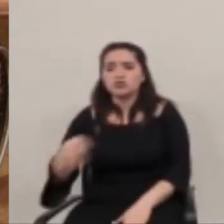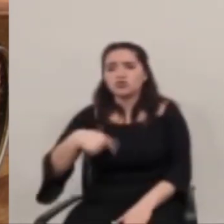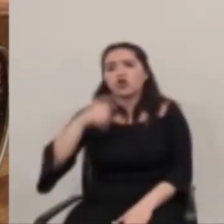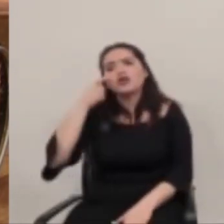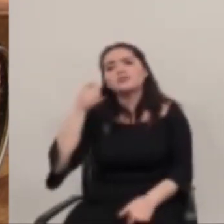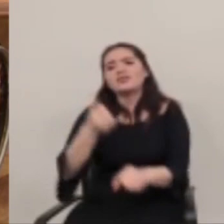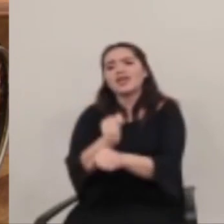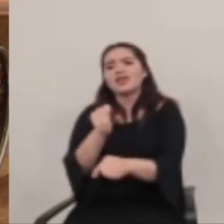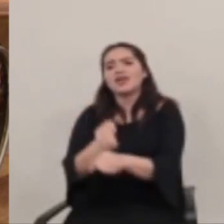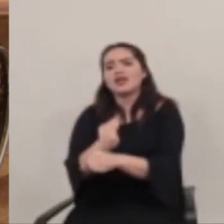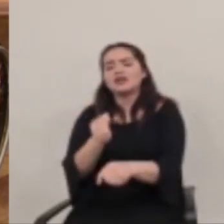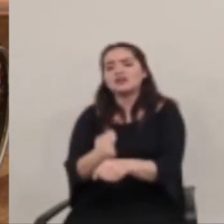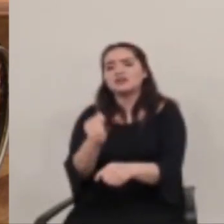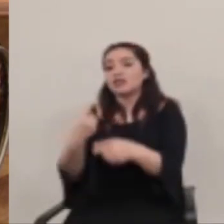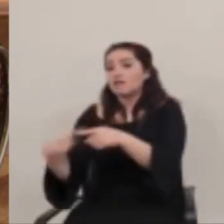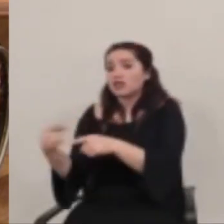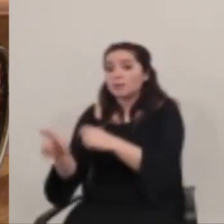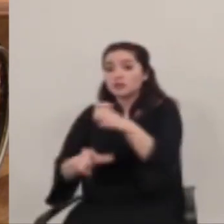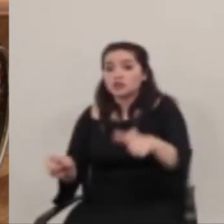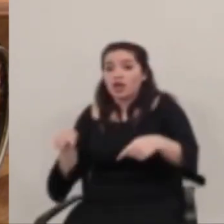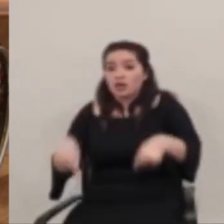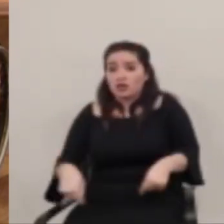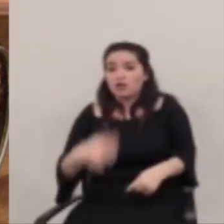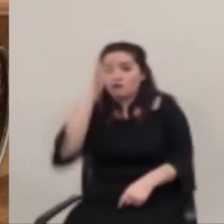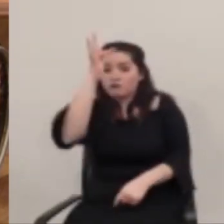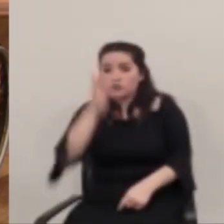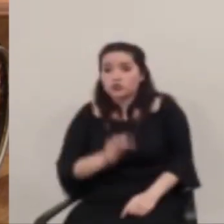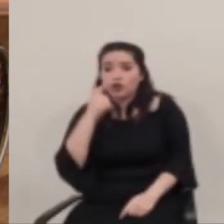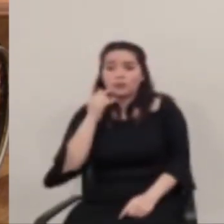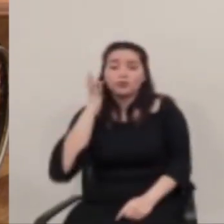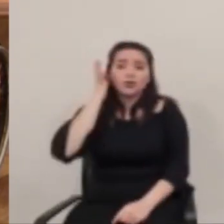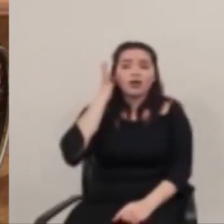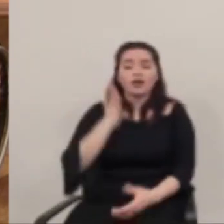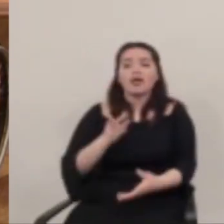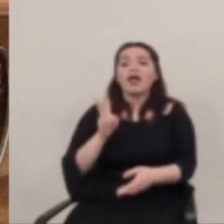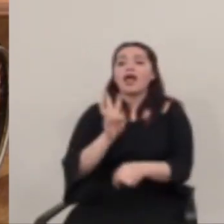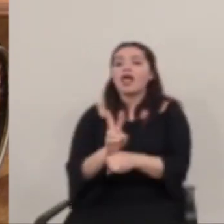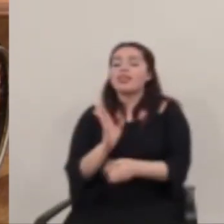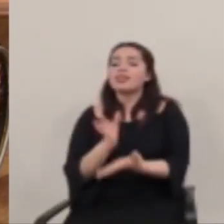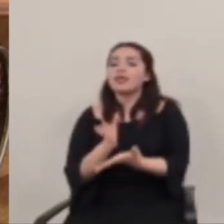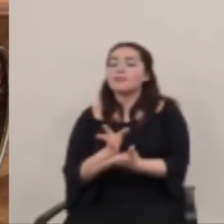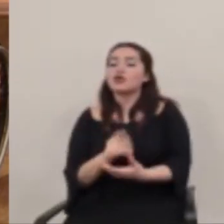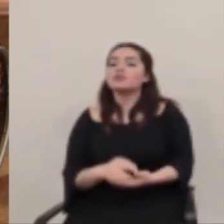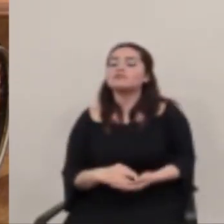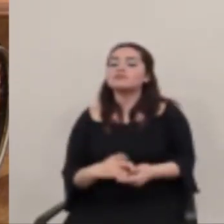con... Muchas de las personas que están aquí, funcionarios, académicas y académicos, han estado con nosotros en